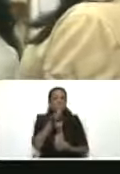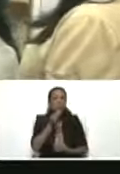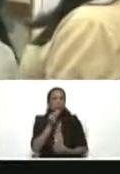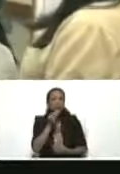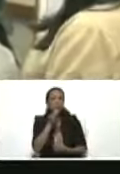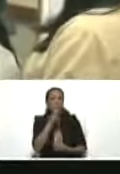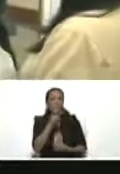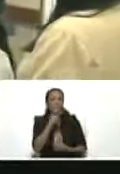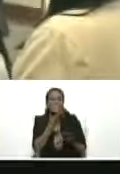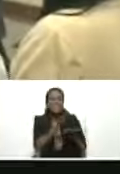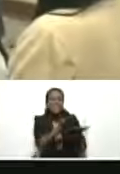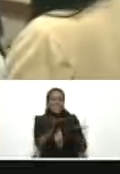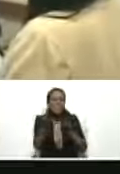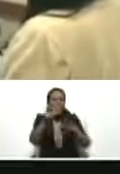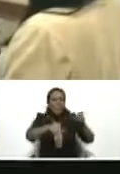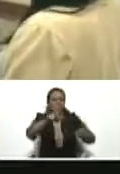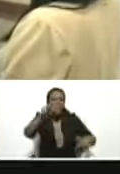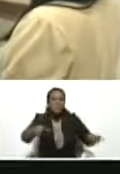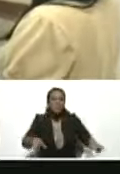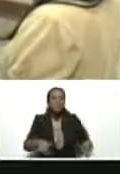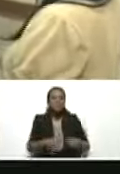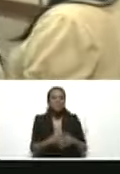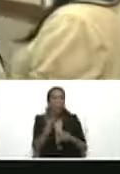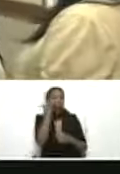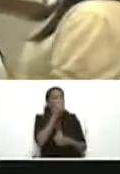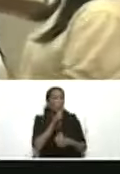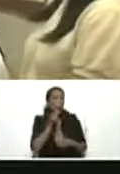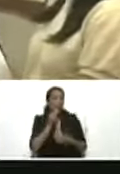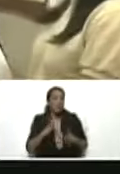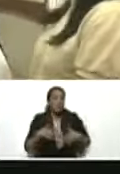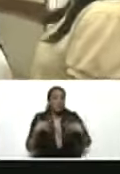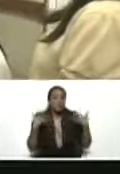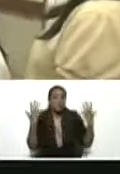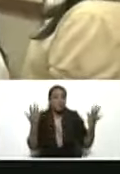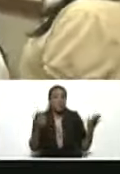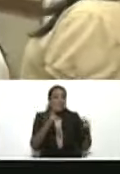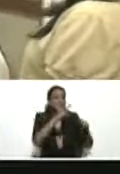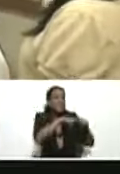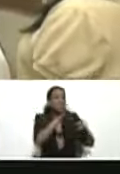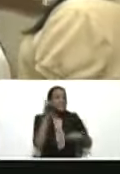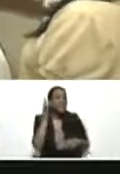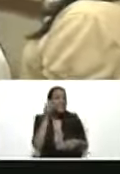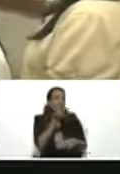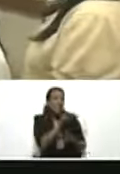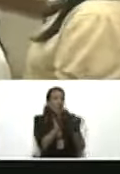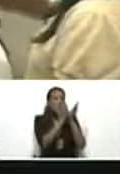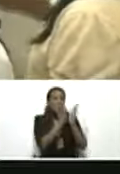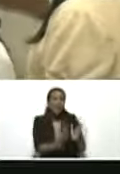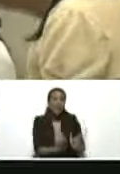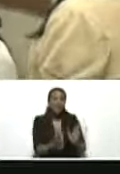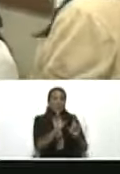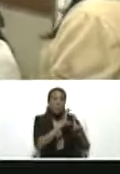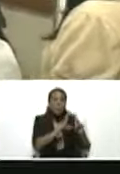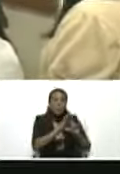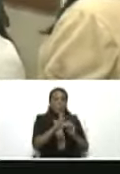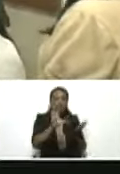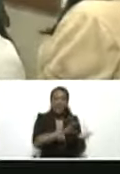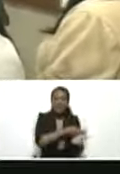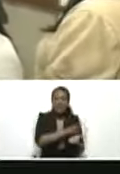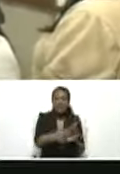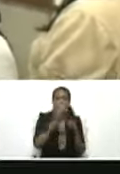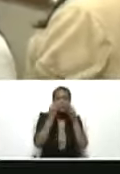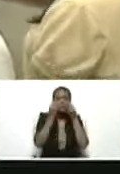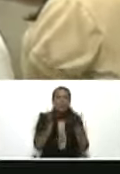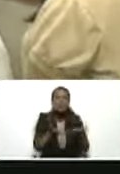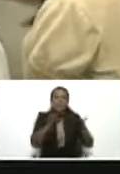tener esta esta juventud levantándose estas niñas estudiando la cultura el canto